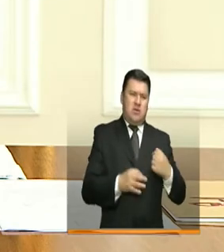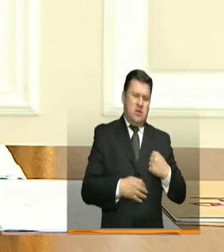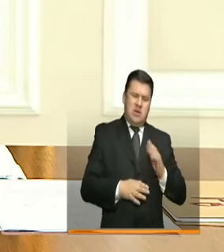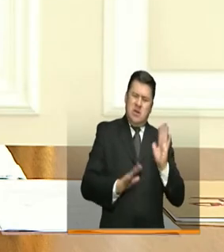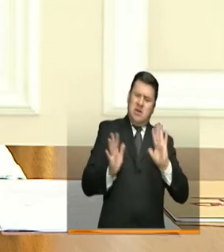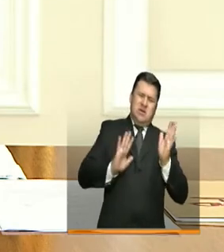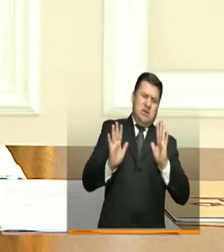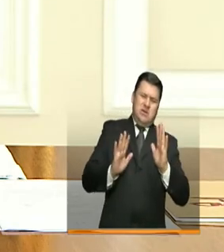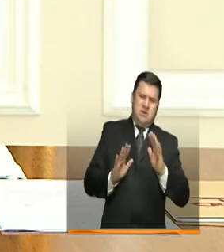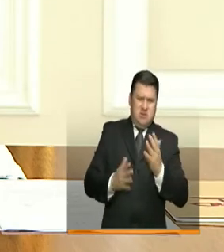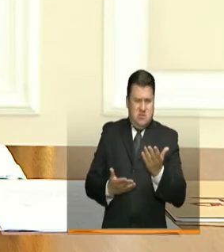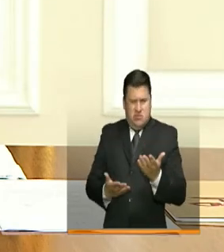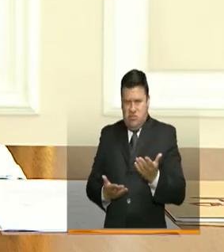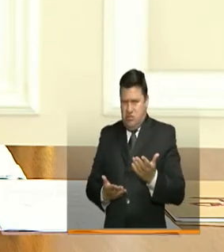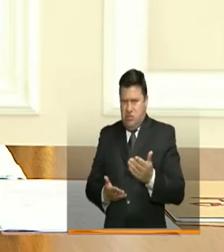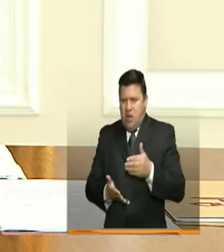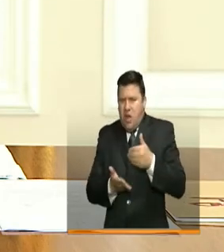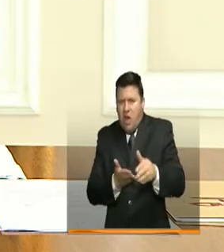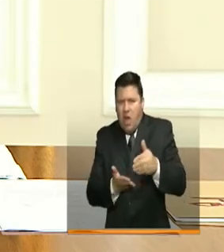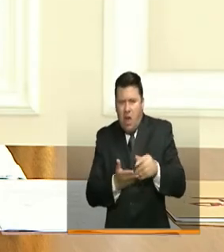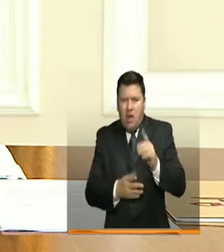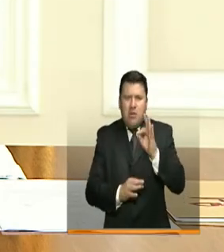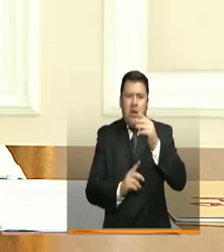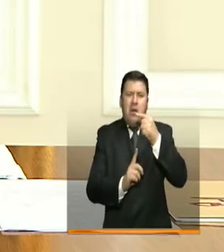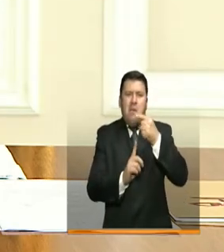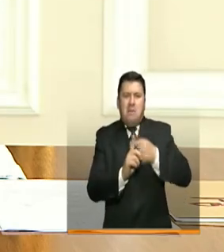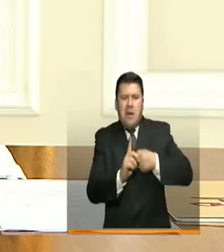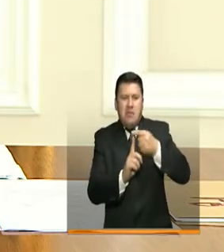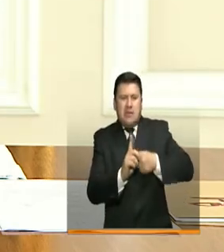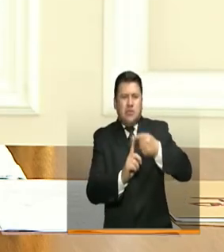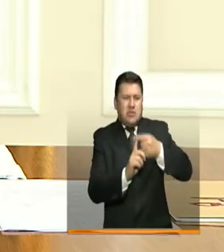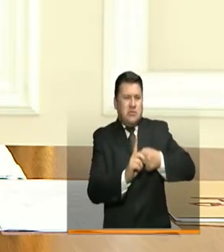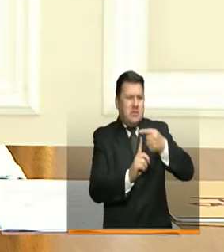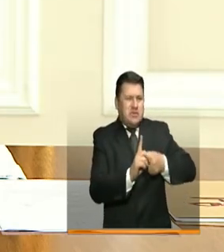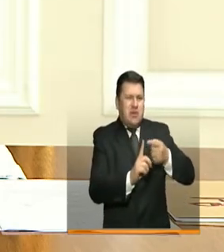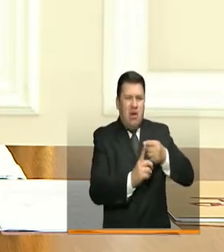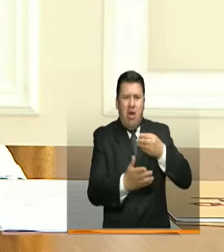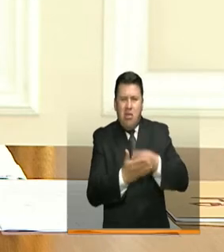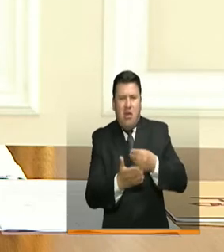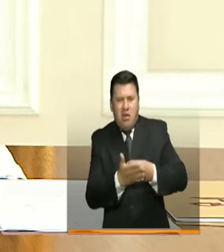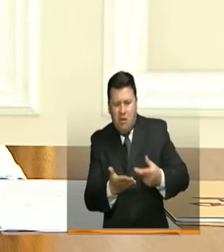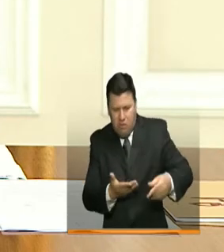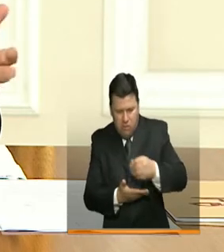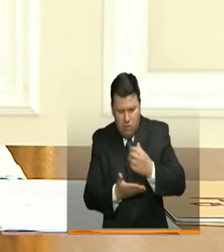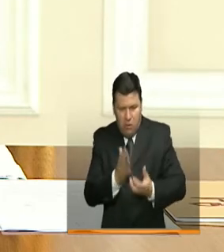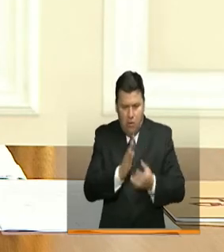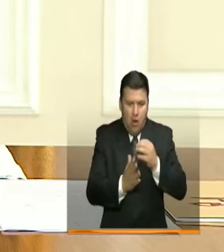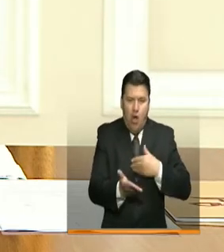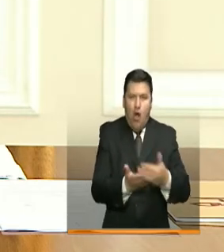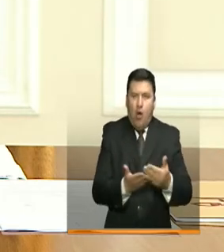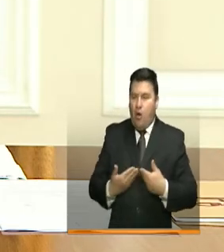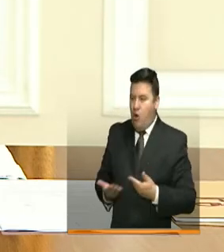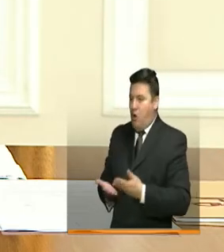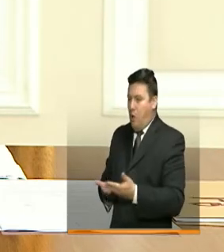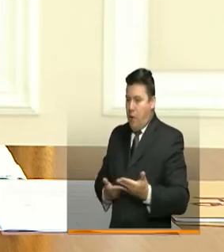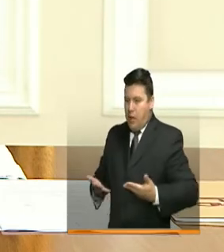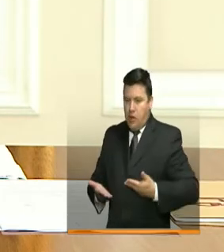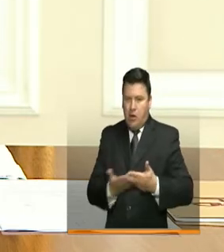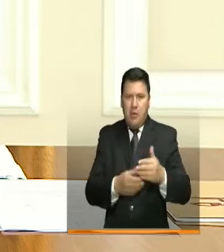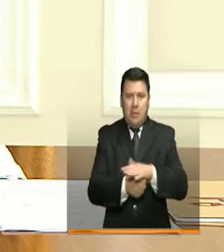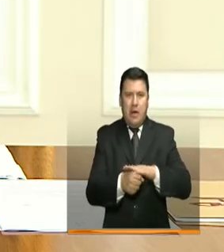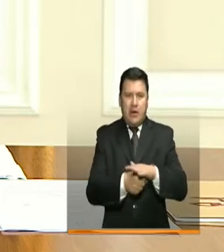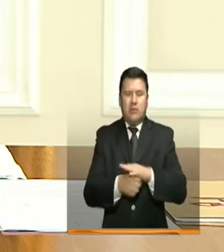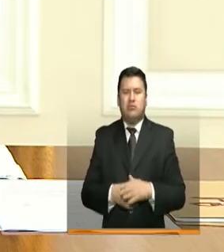lo que equivale al gasto bimensual en ese IVA a esos productos que está usualmente comprando en la tienda del